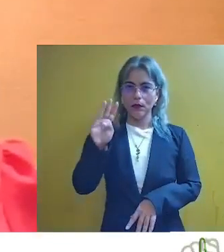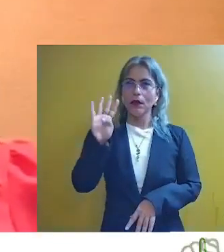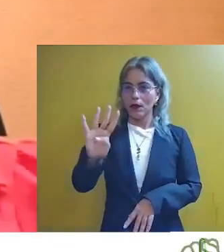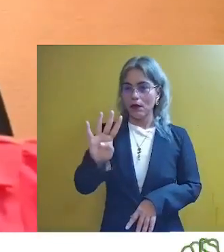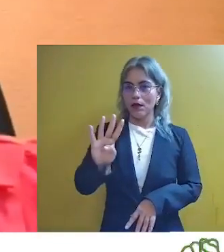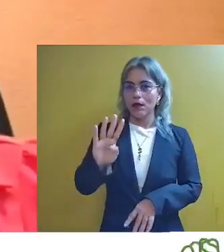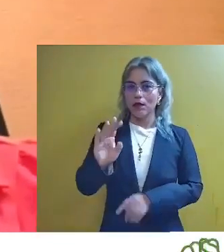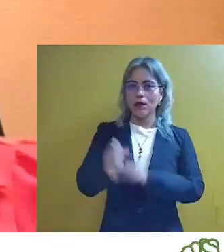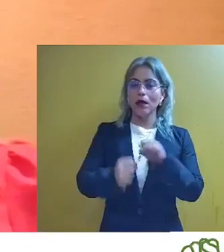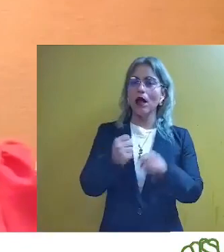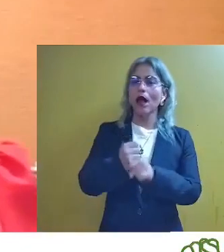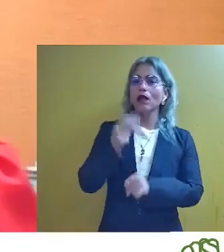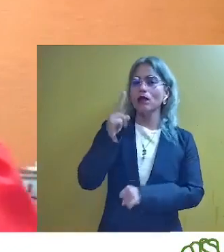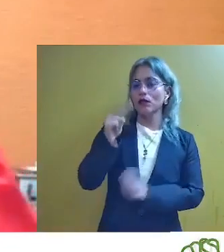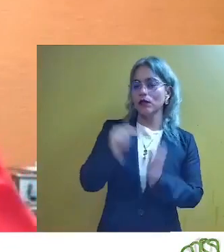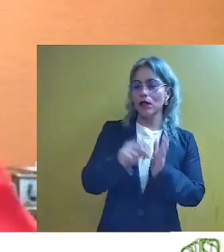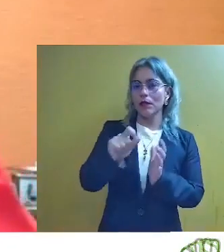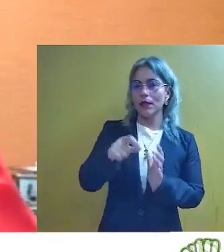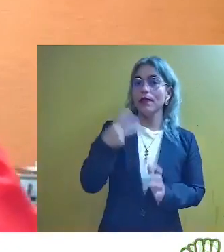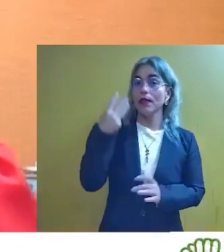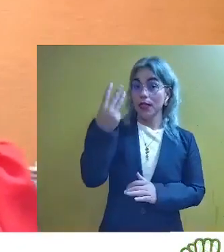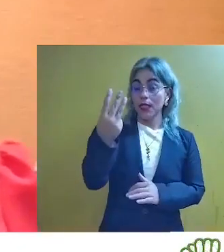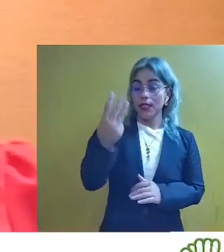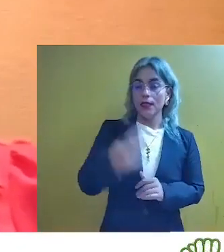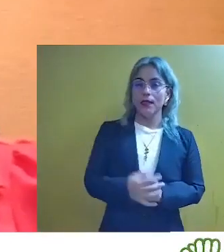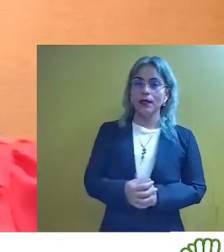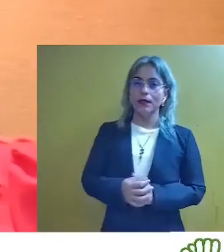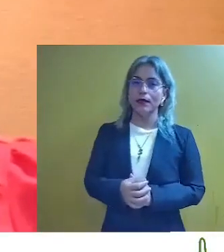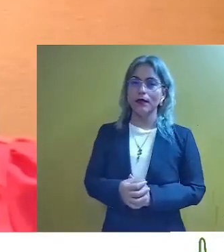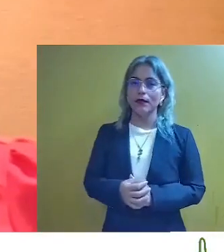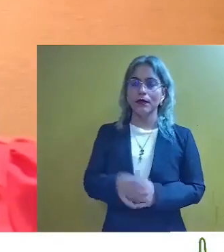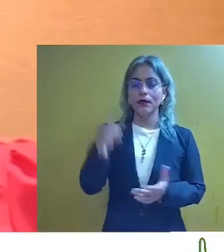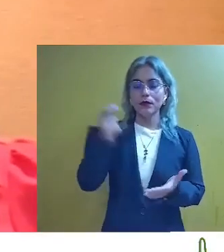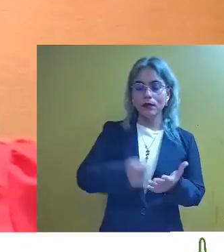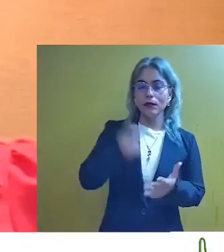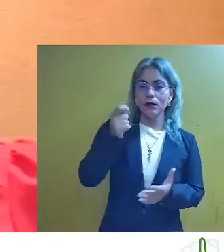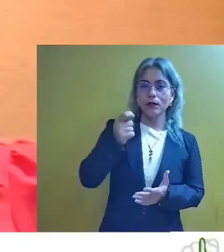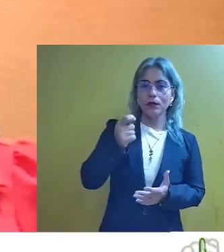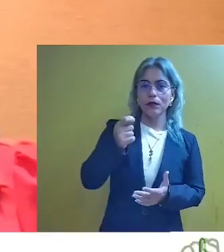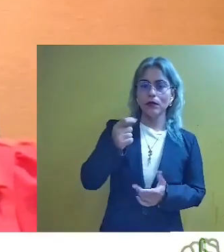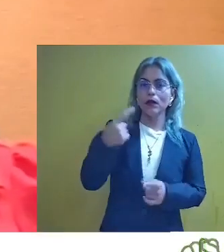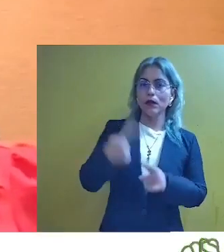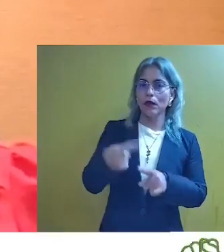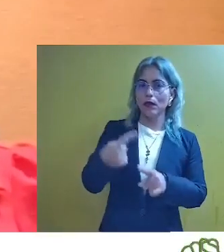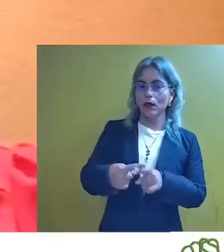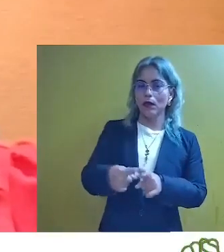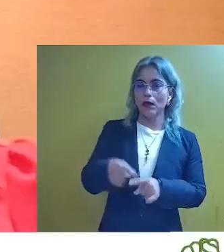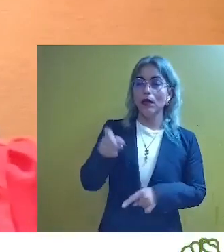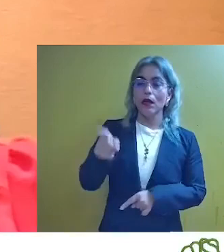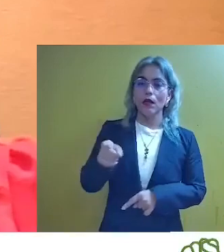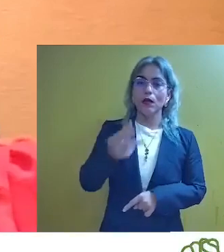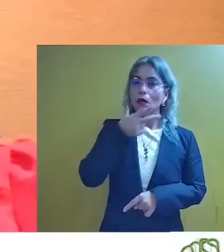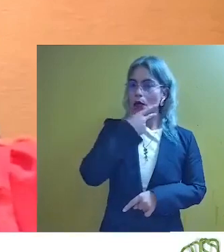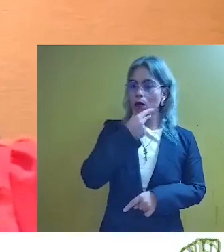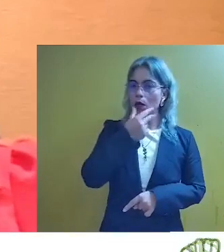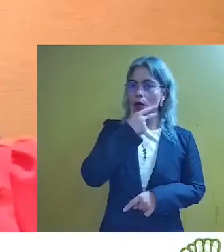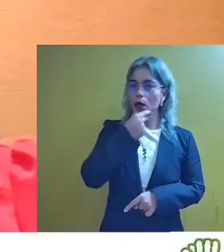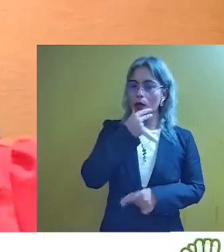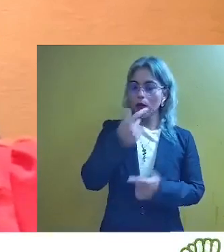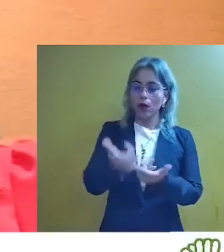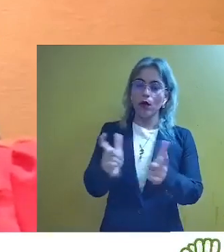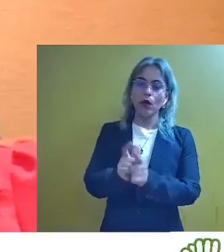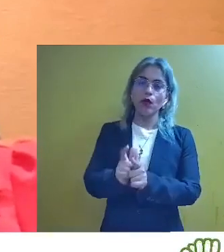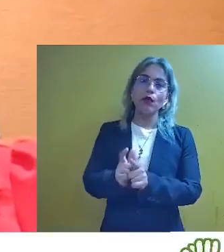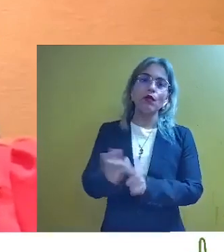diagonal 2023, que fue emitido por el Contralor Interno del Partido